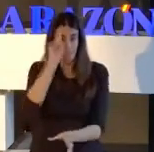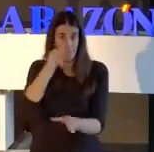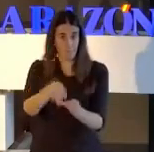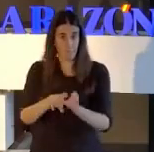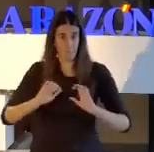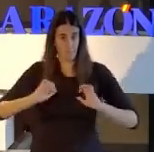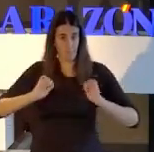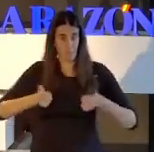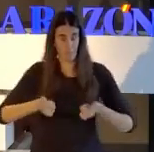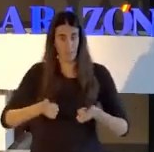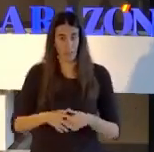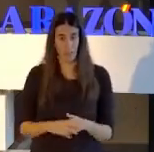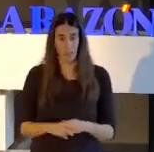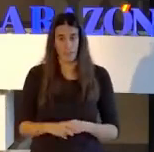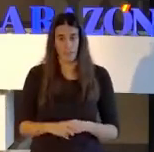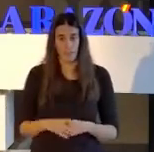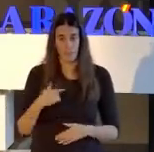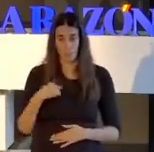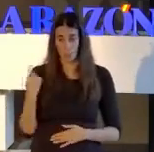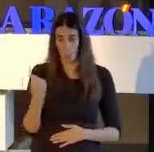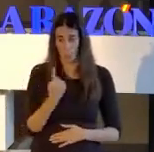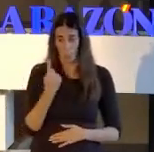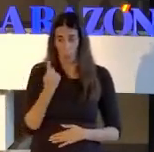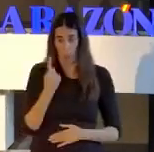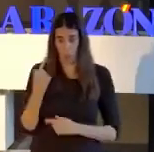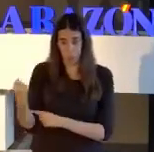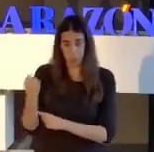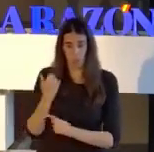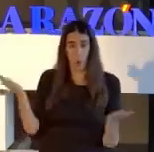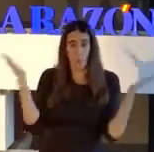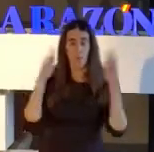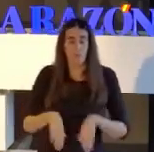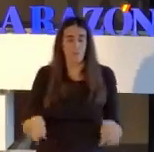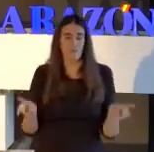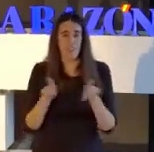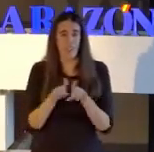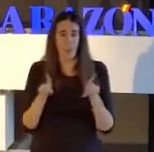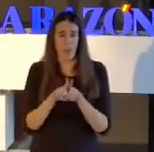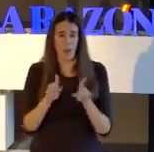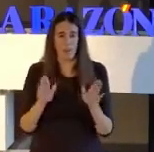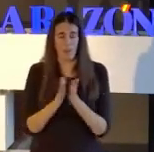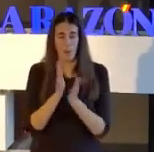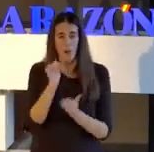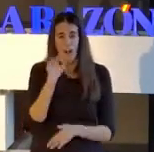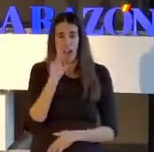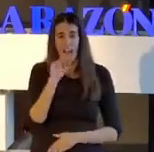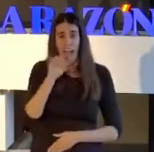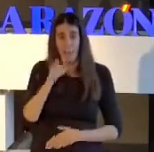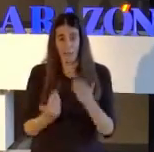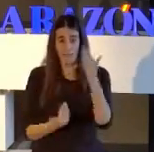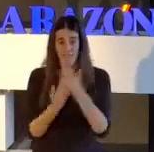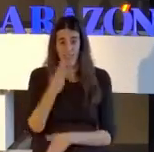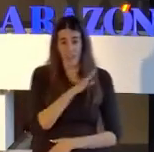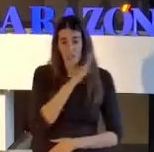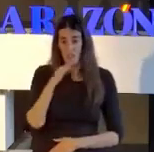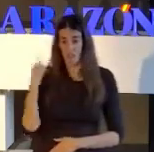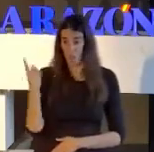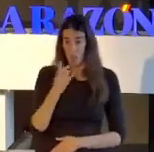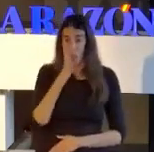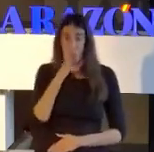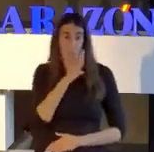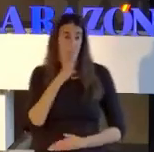tele estaba más solo que Adán en el día de la madre porque digamos era eran